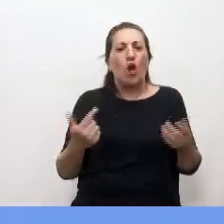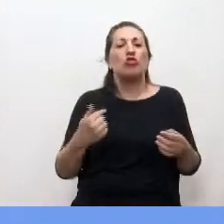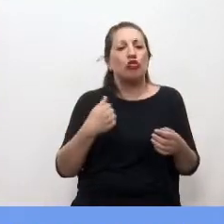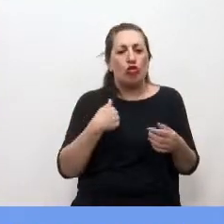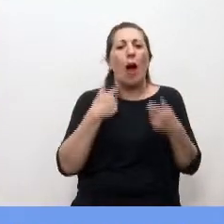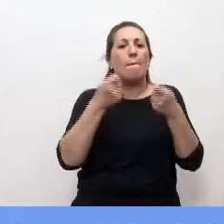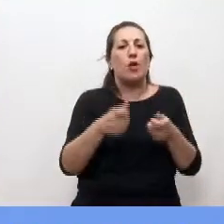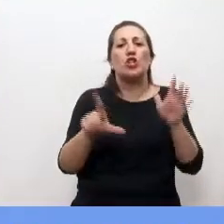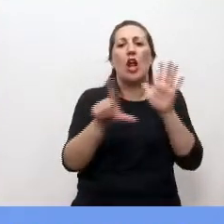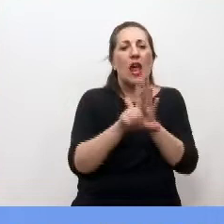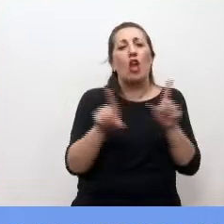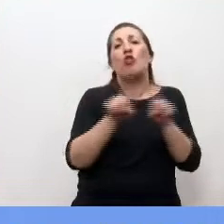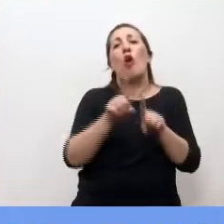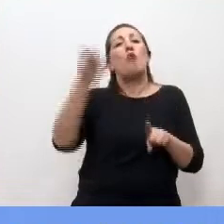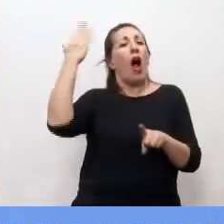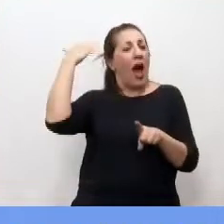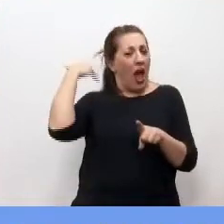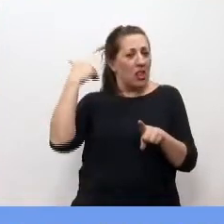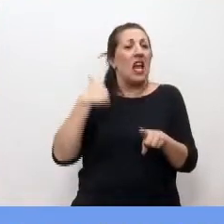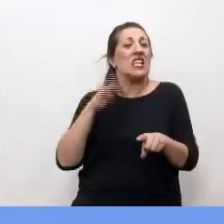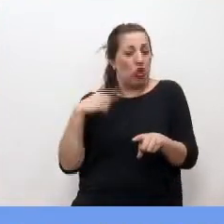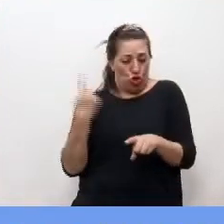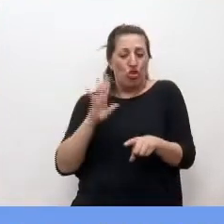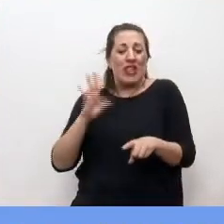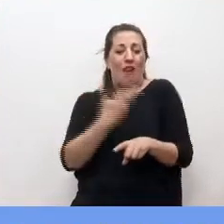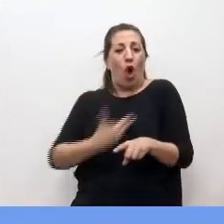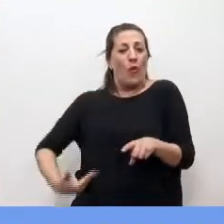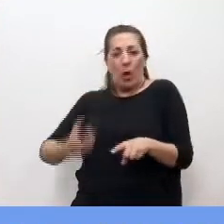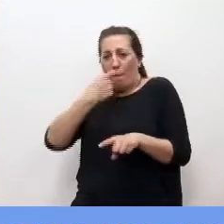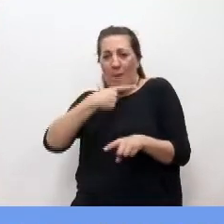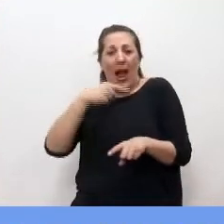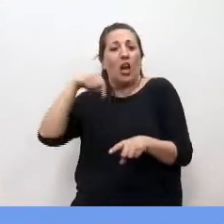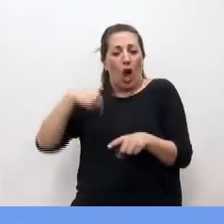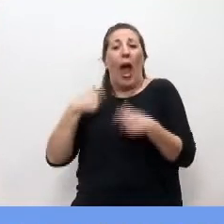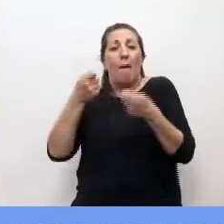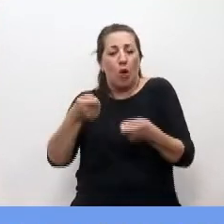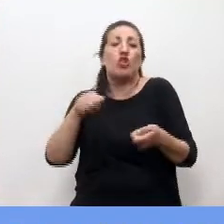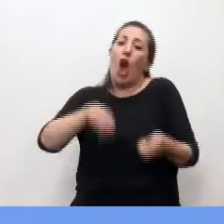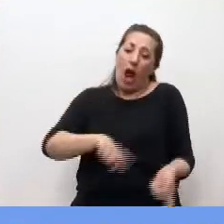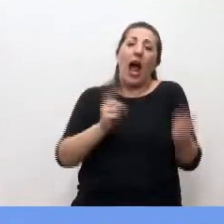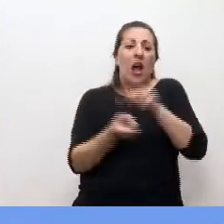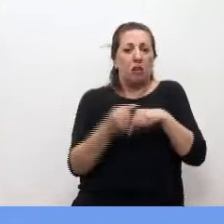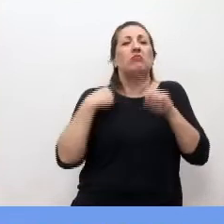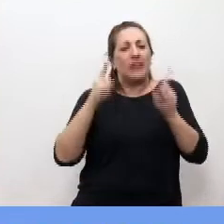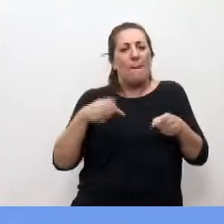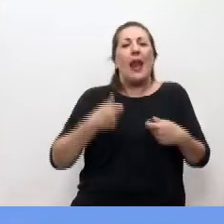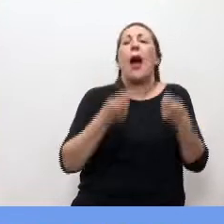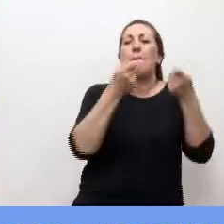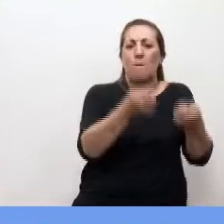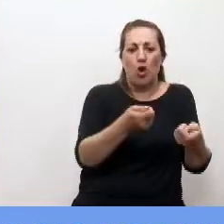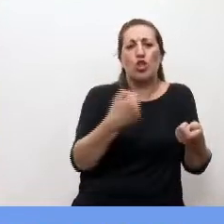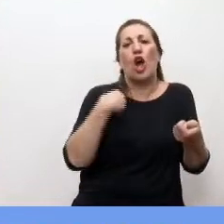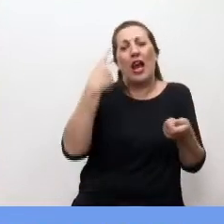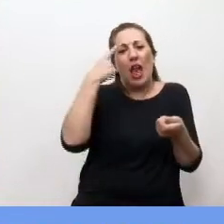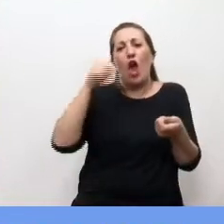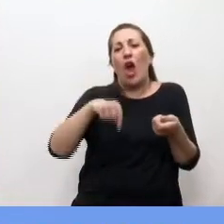como la acompañaron en su momento cuando éramos oficialismo lo que hoy oficialismo entonces creo que esta es una